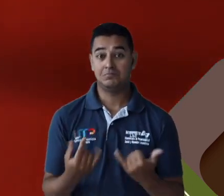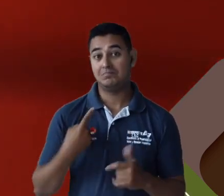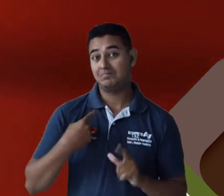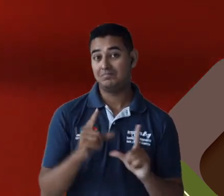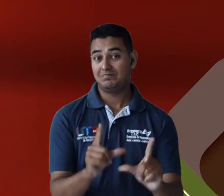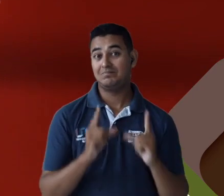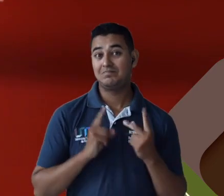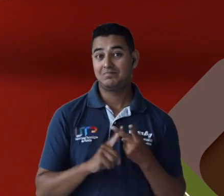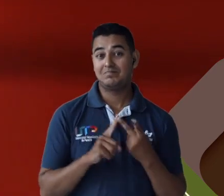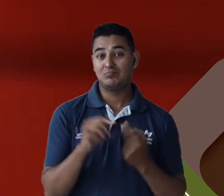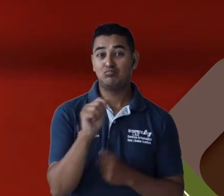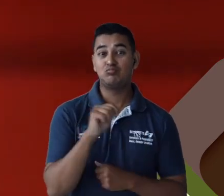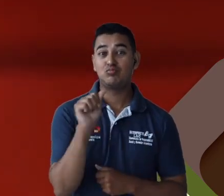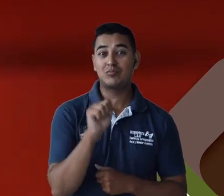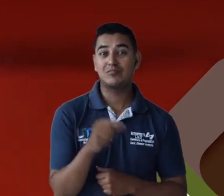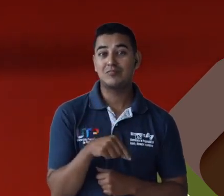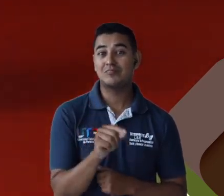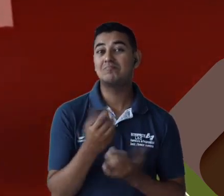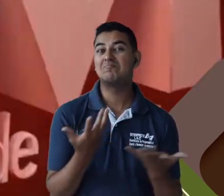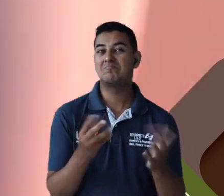el diploma en agosto